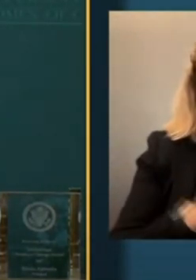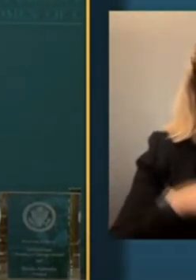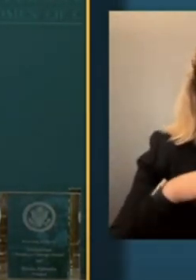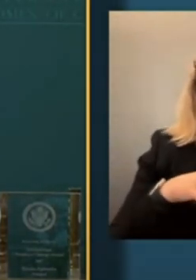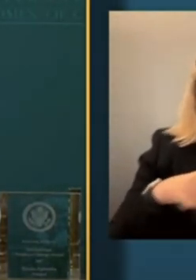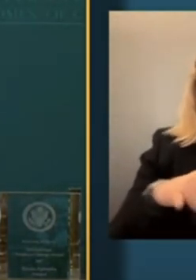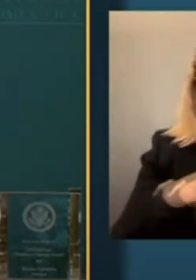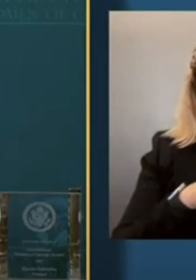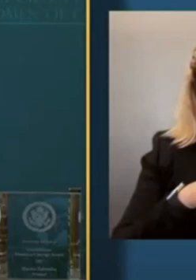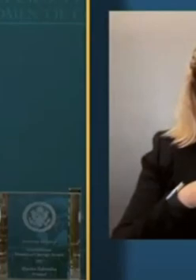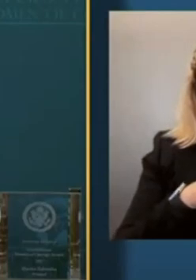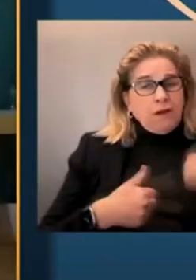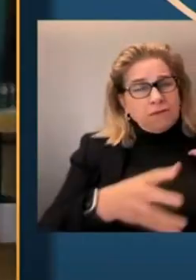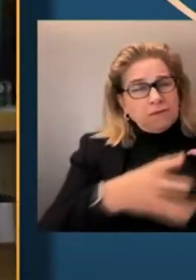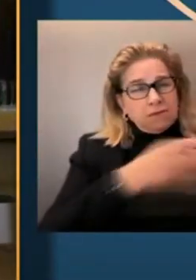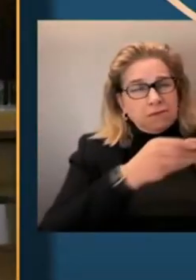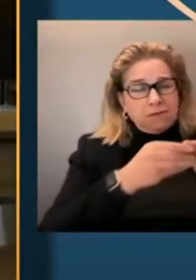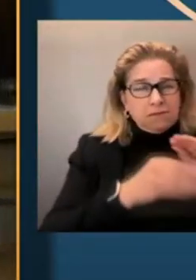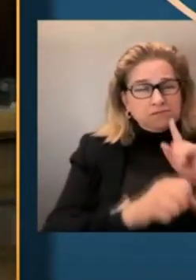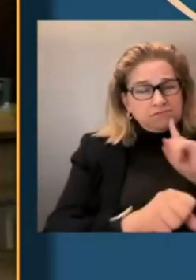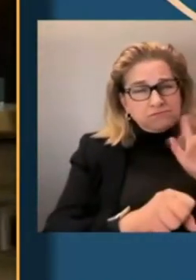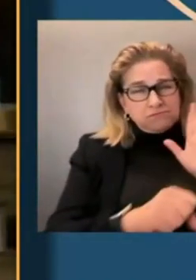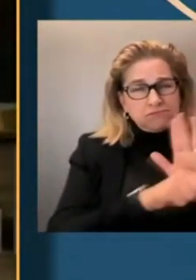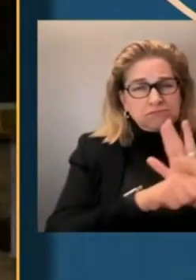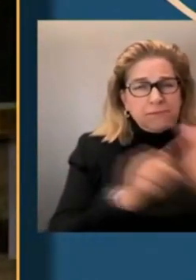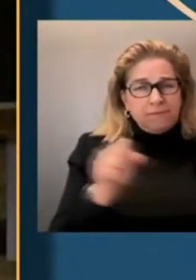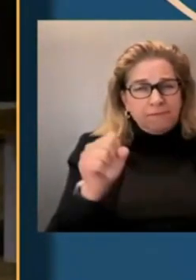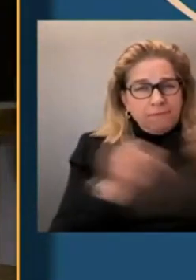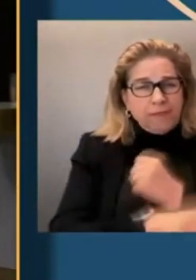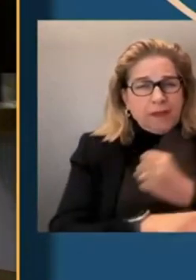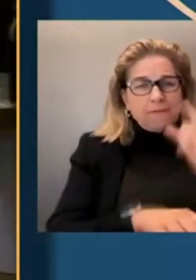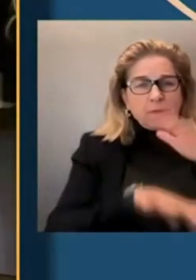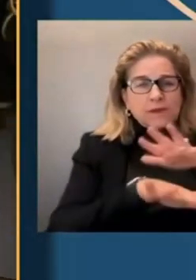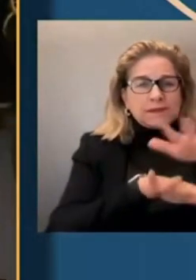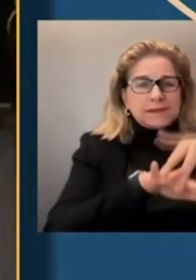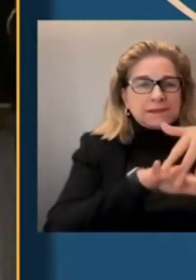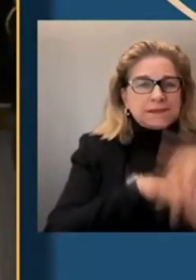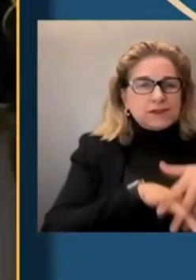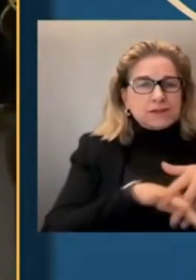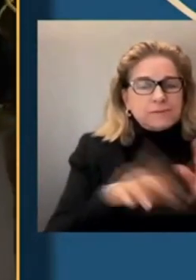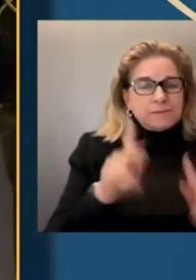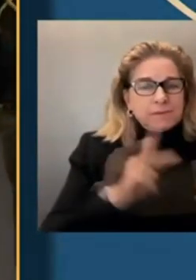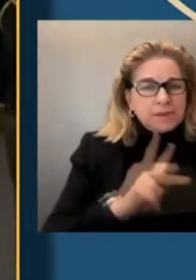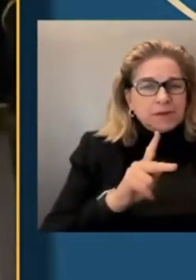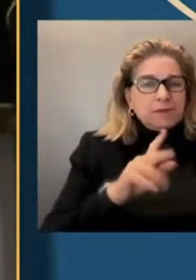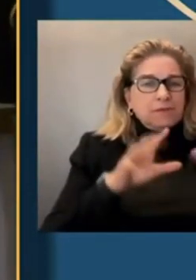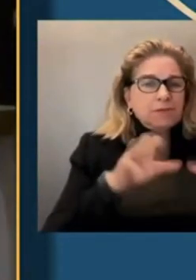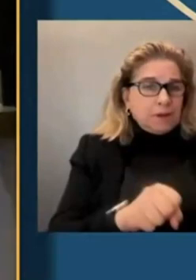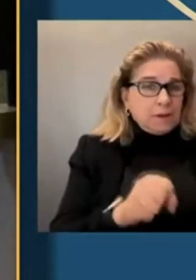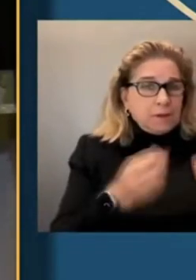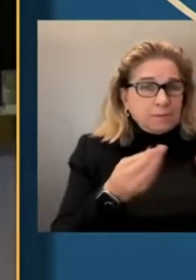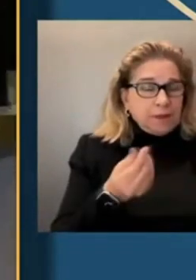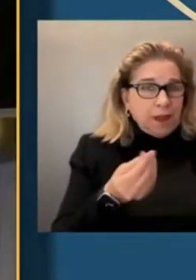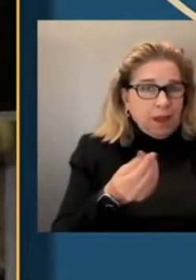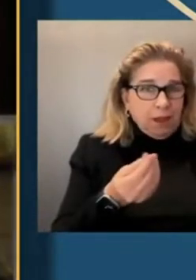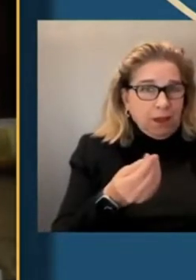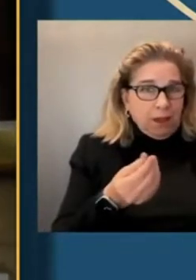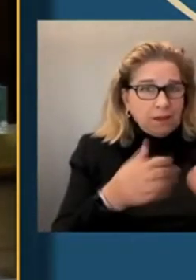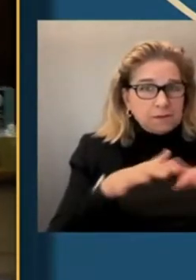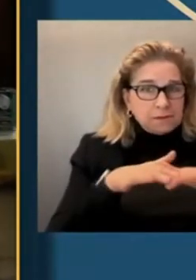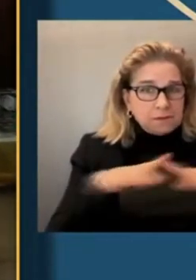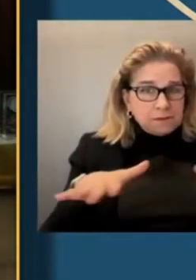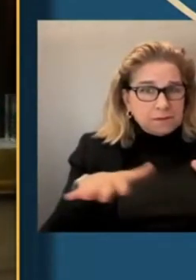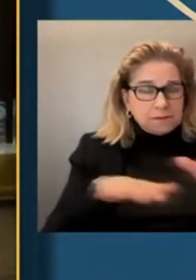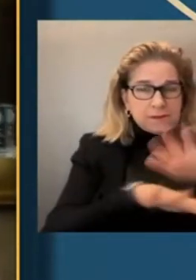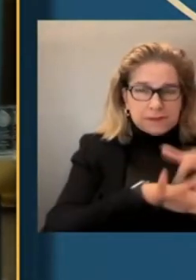y para decirle a doña Doris lo orgullosas y lo orgulloso que se siente este cantón de tener una